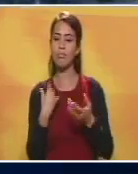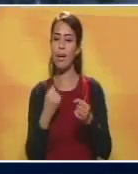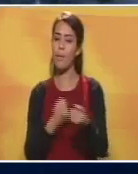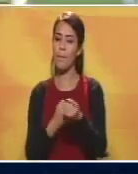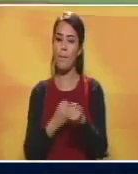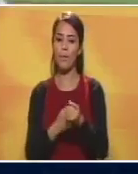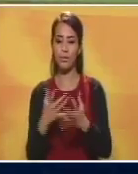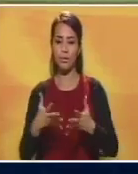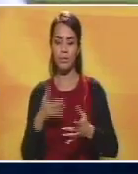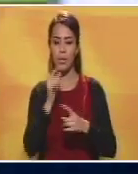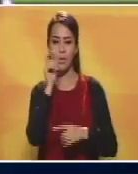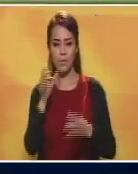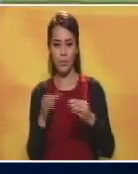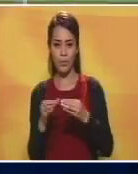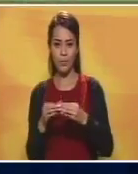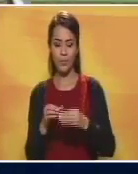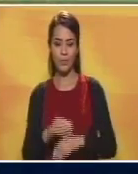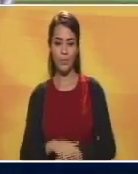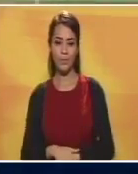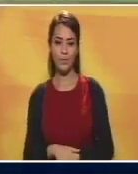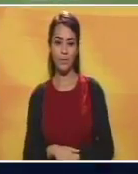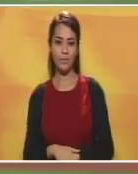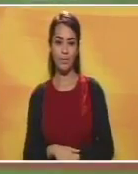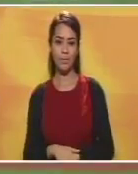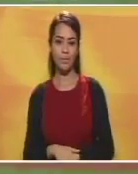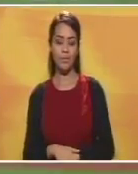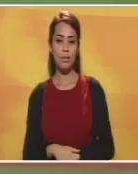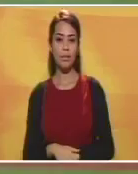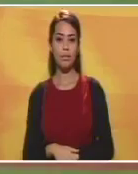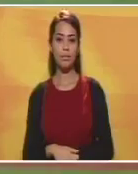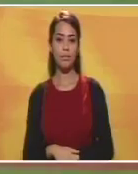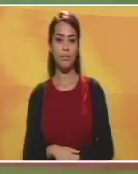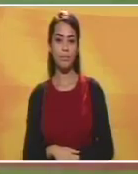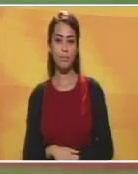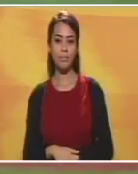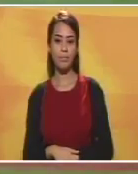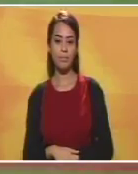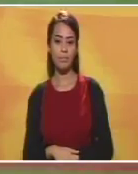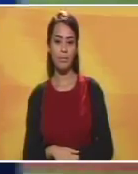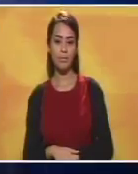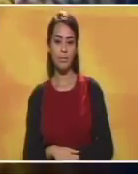favor de los Cerveceros de Milwaukee sobre los Reales de Kansas City, 5 carreras por 2.